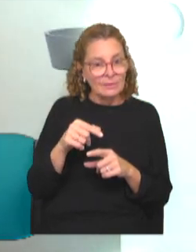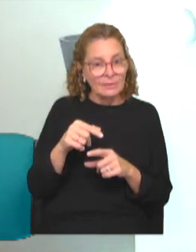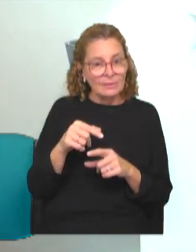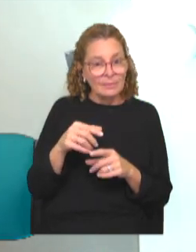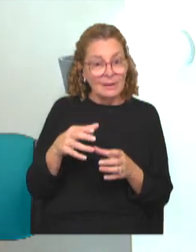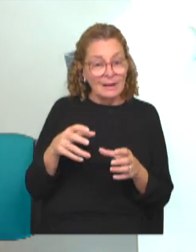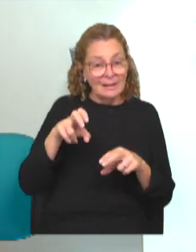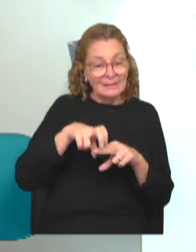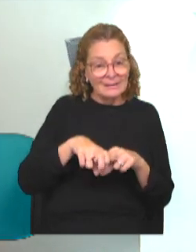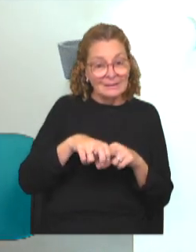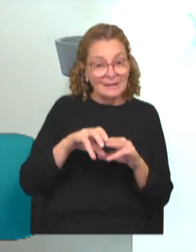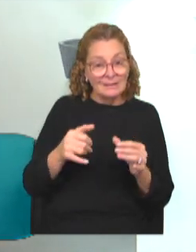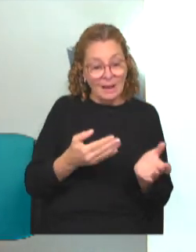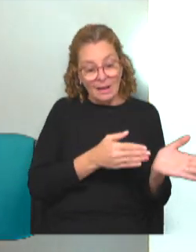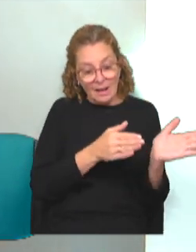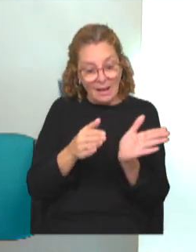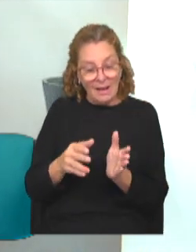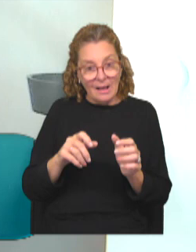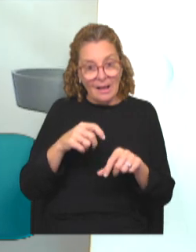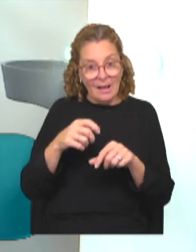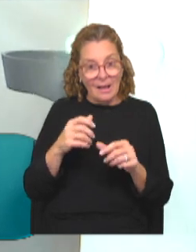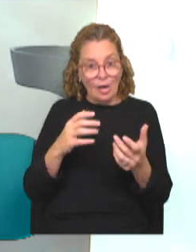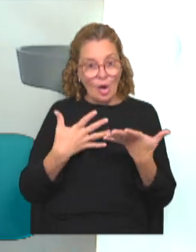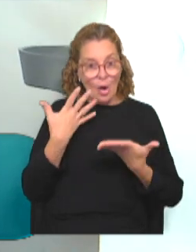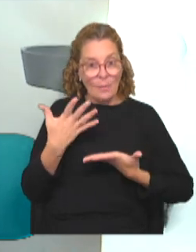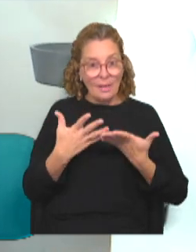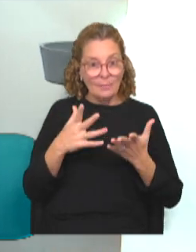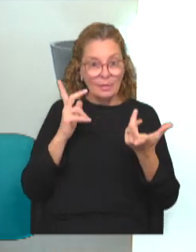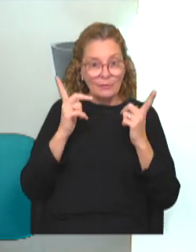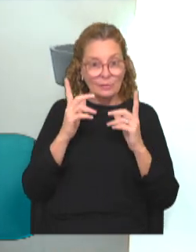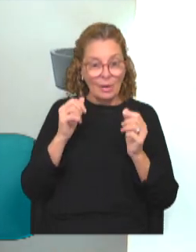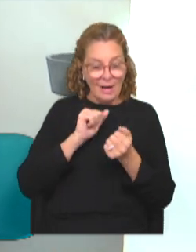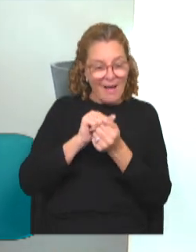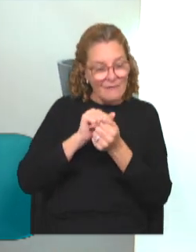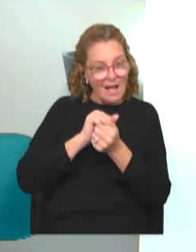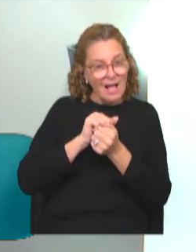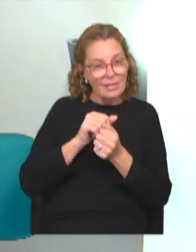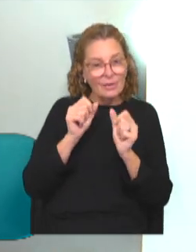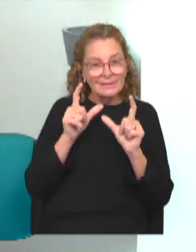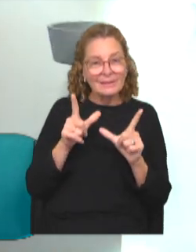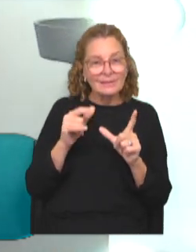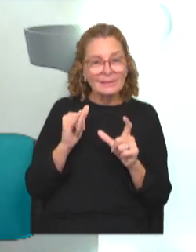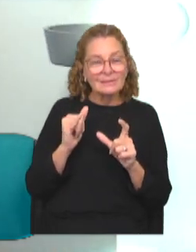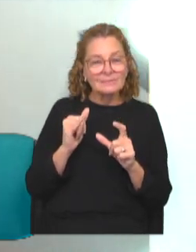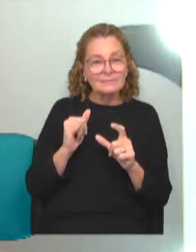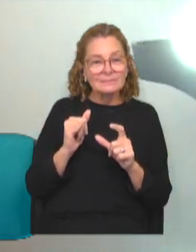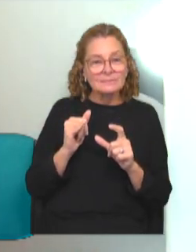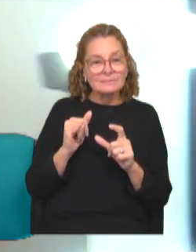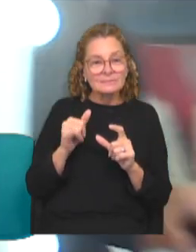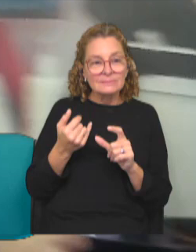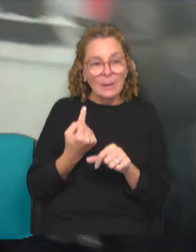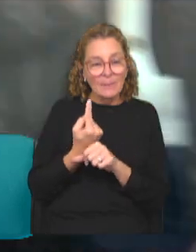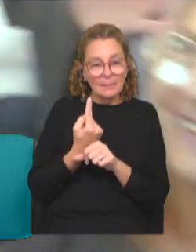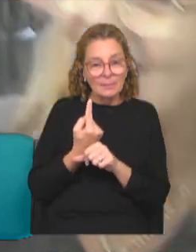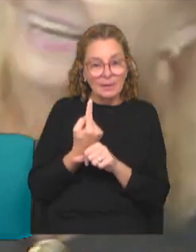silla de ruedas ya directamente lo pasemos y se sientan cómodos y puedan disfrutar un buen lavado, una buena atención. Qué bárbaro, bueno, acá ya tenemos a